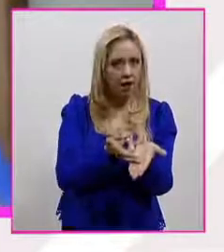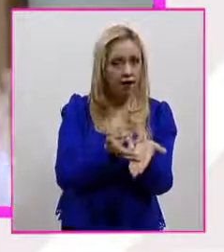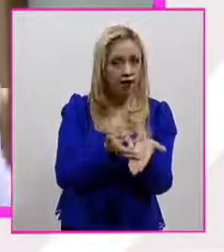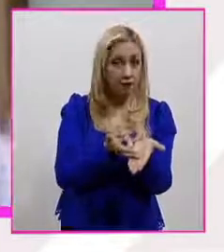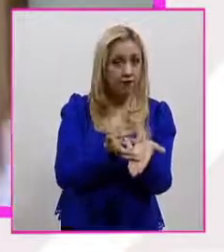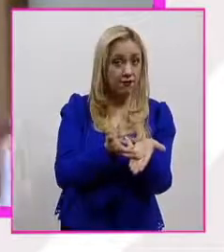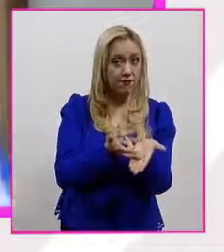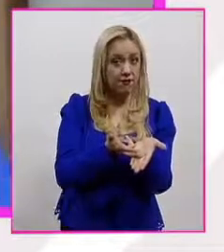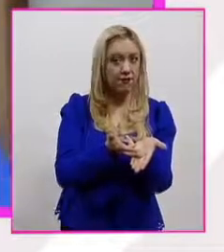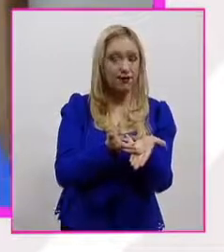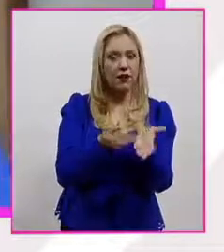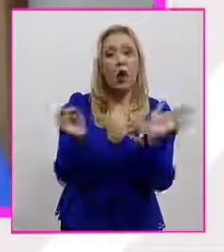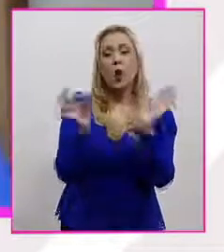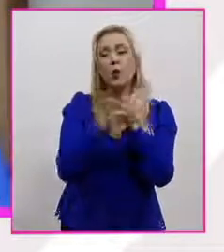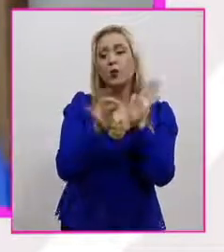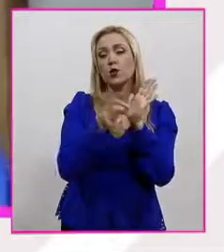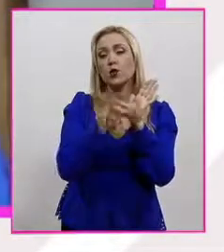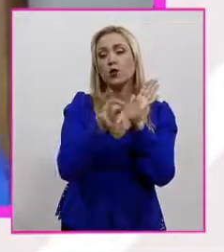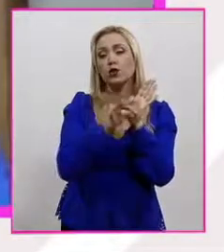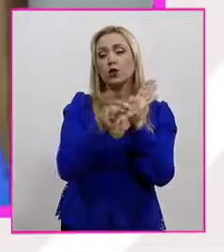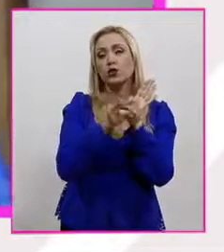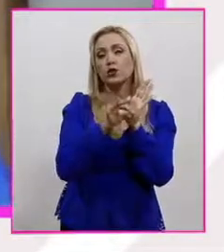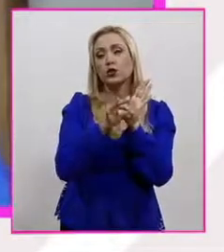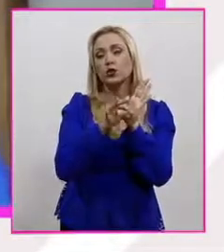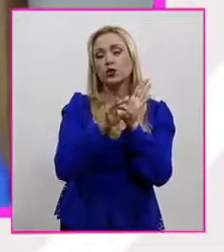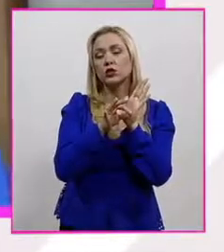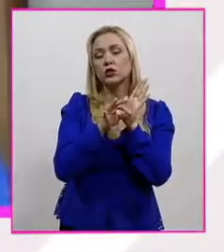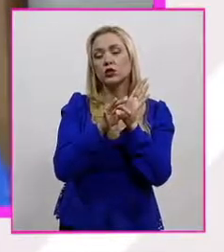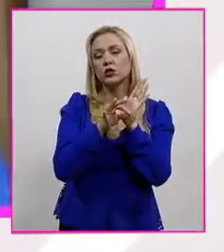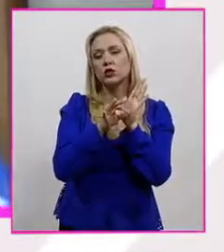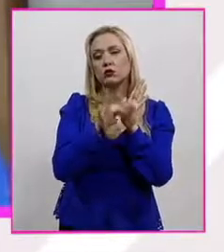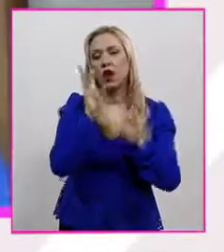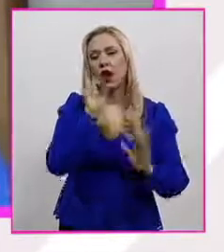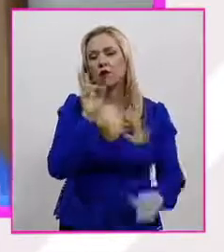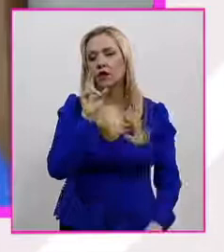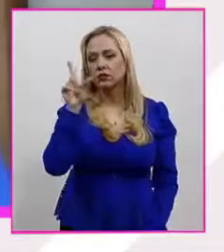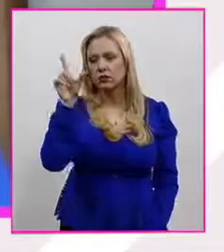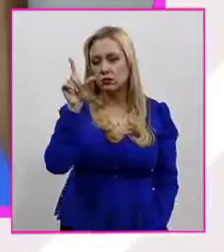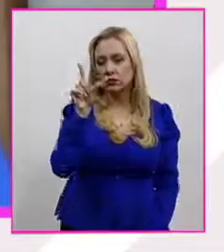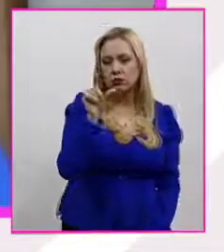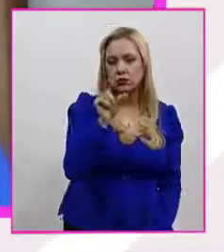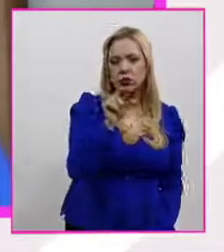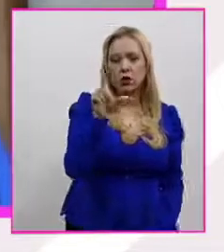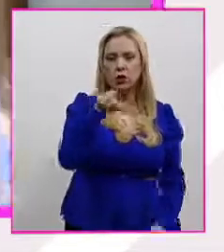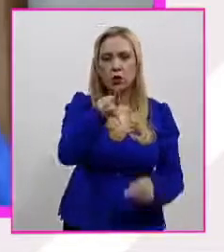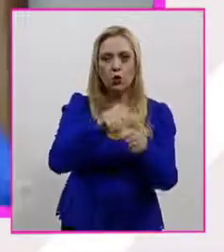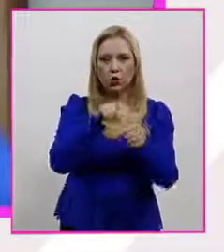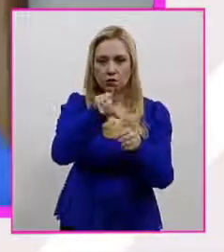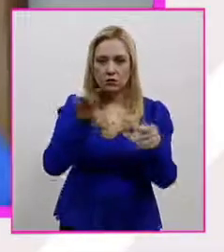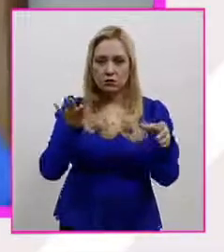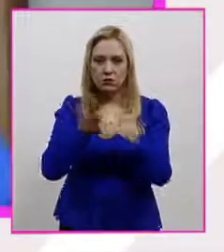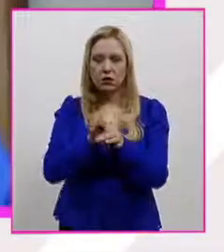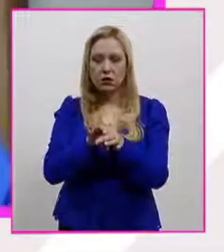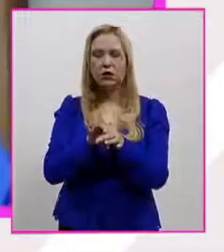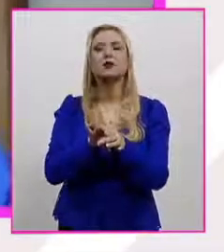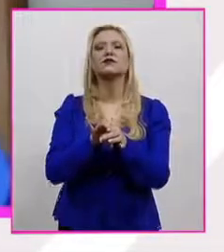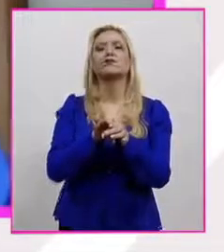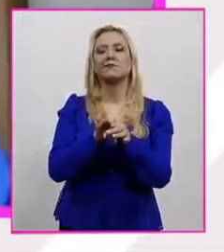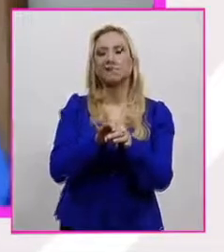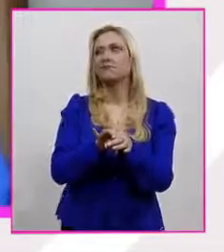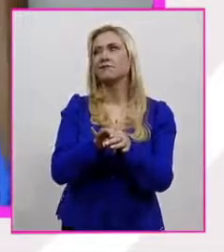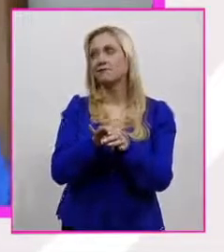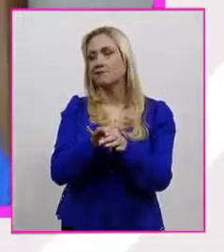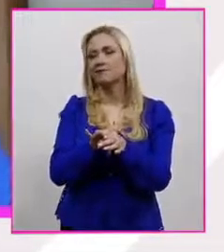Y la conjugación de esos es como que te arroja un número de, pues ese es el tono de piel específico, y eso tú lo puedes traducir en un